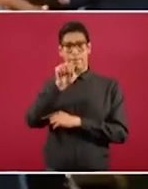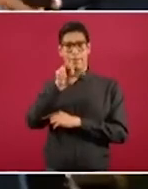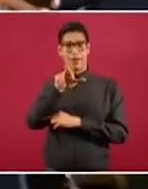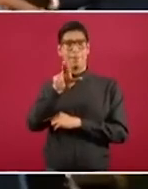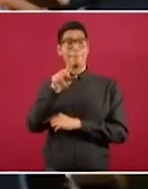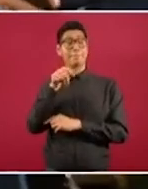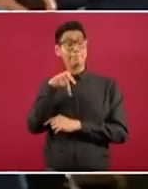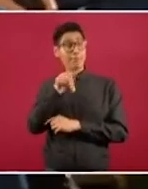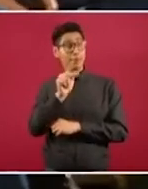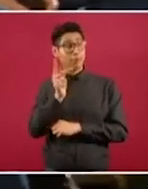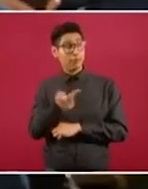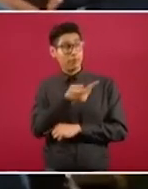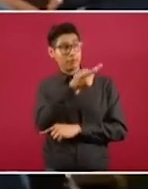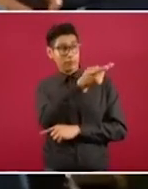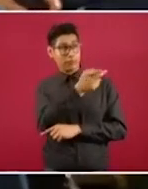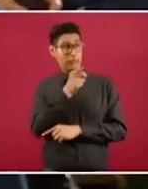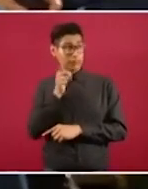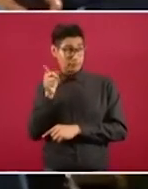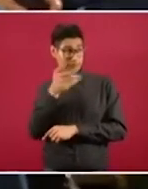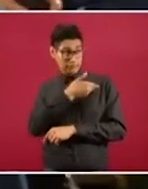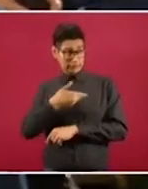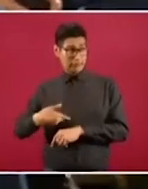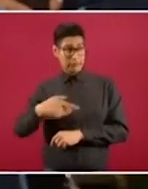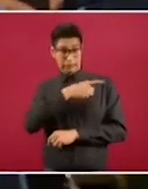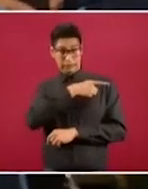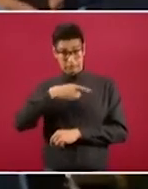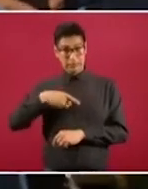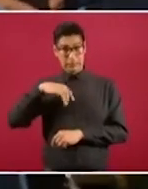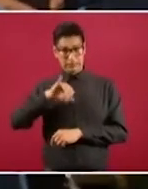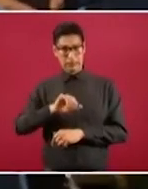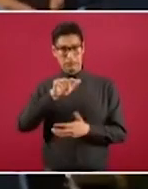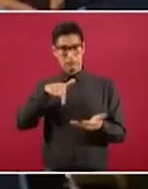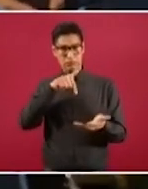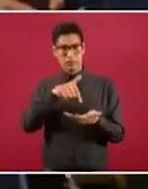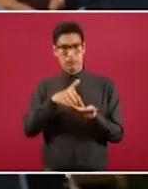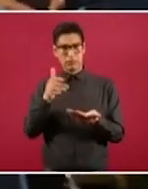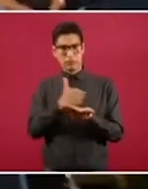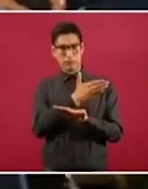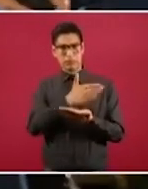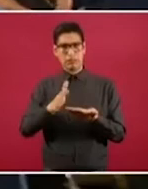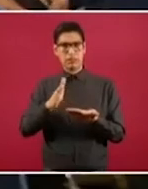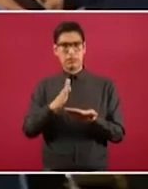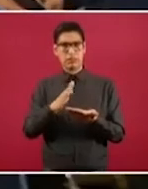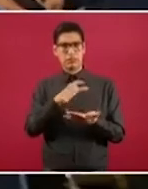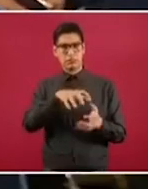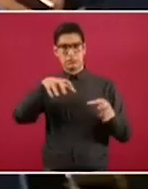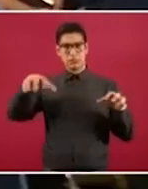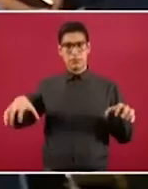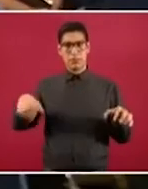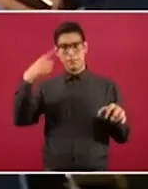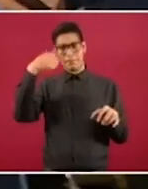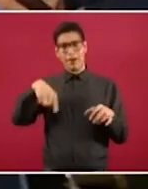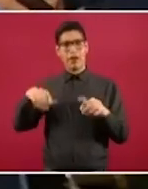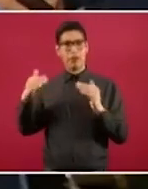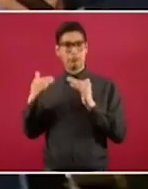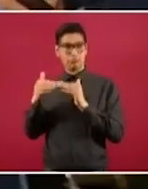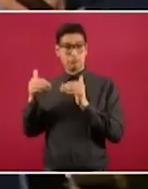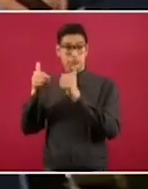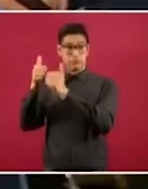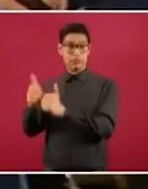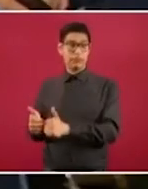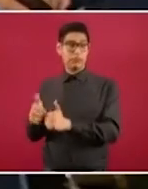que deben seguirse, el presidente no debería aislarse, no debería llevar a cabo este proceso de de aislamiento, justamente porque